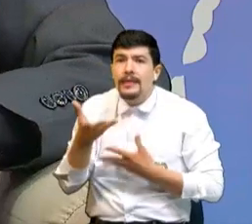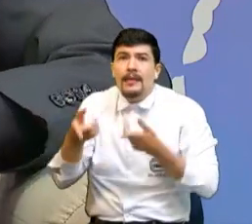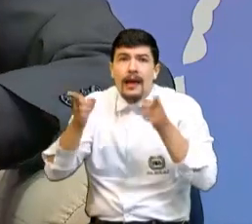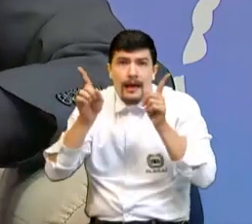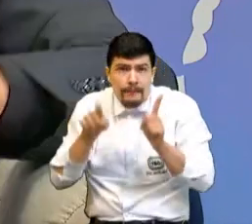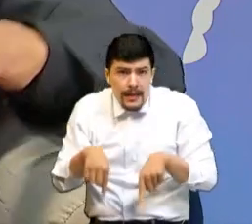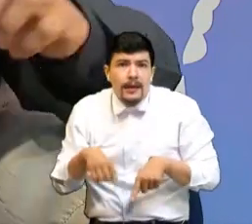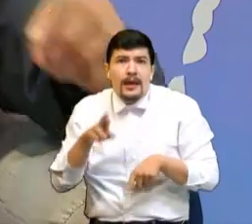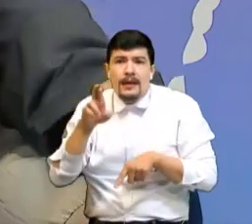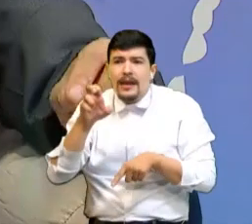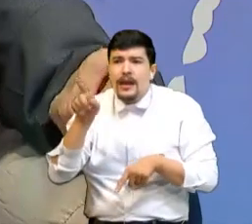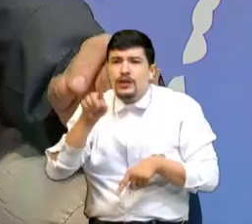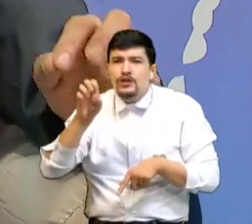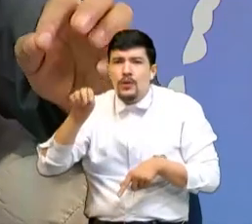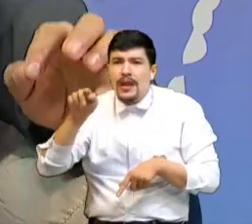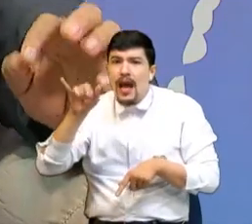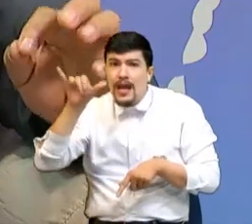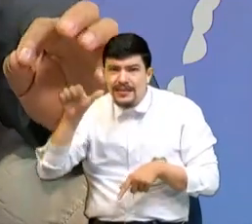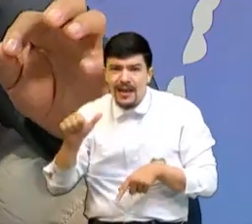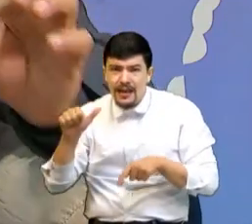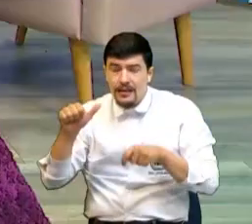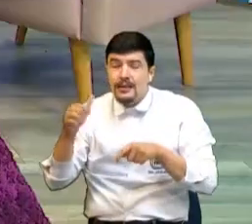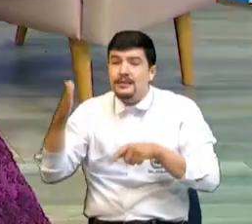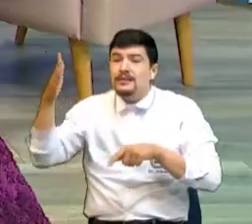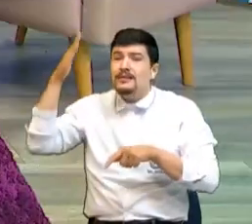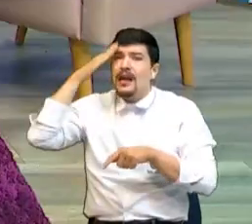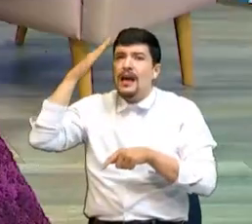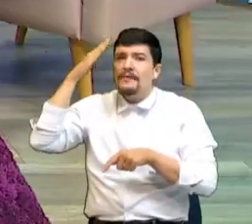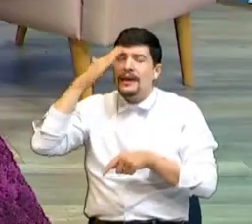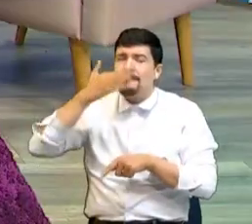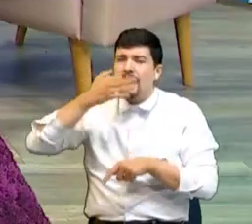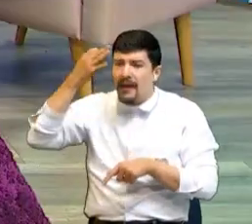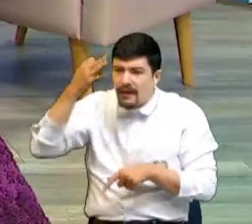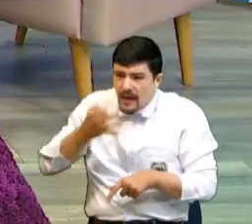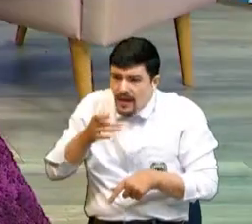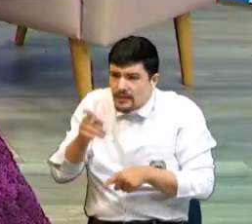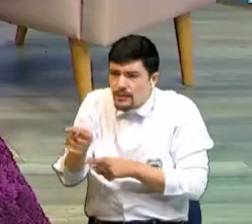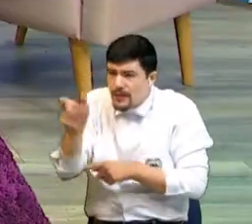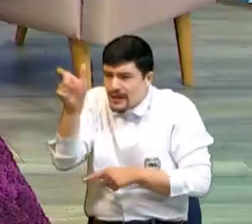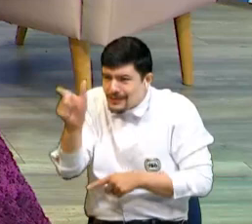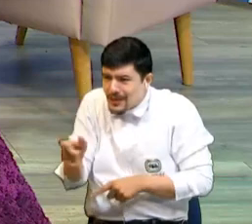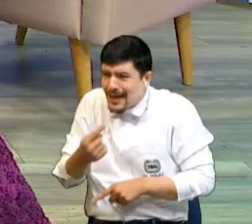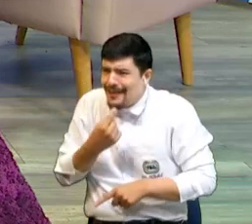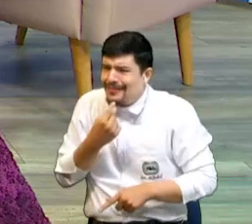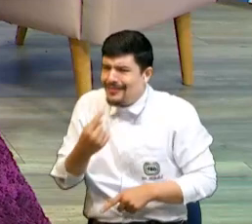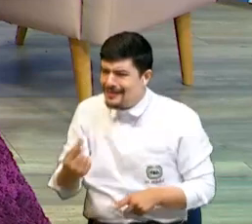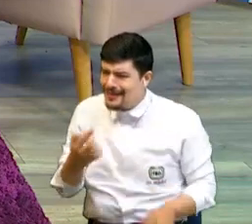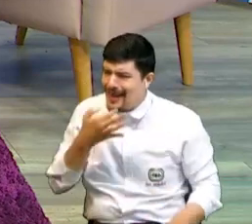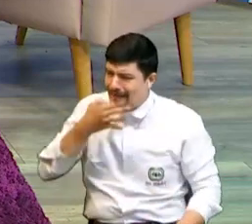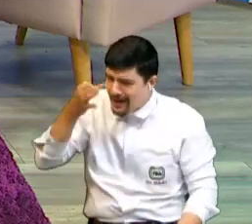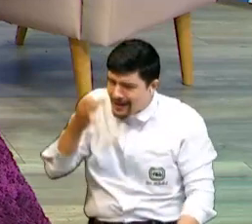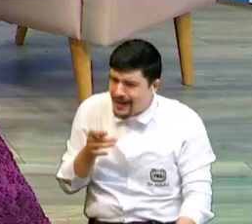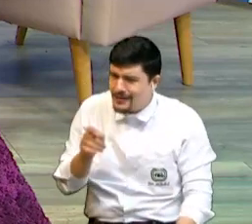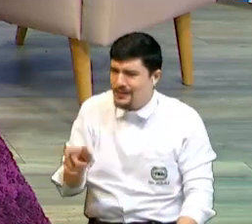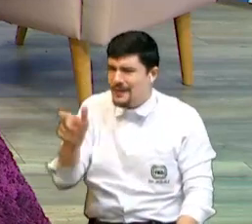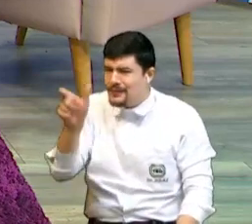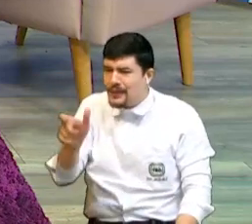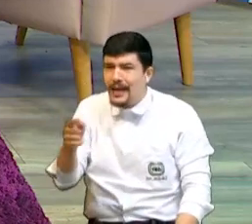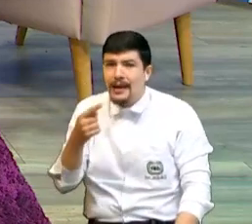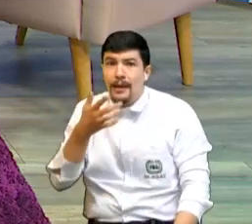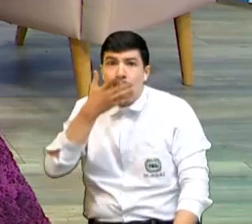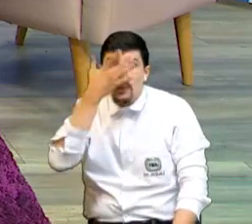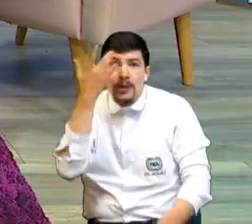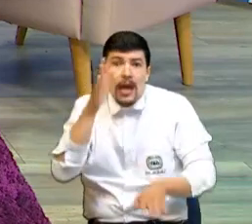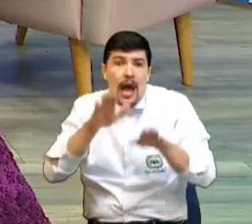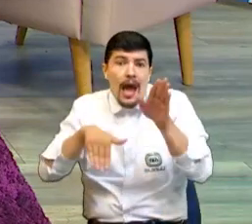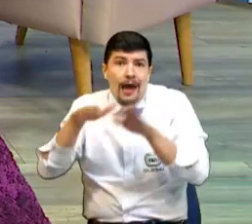resonancias magnéticas a nivel cerebral a efecto de establecer si es la veracidad. La veracidad de lo que está, porque muchas veces